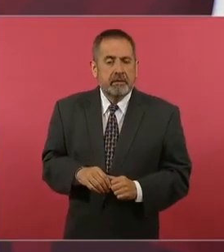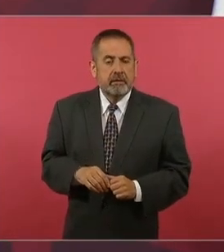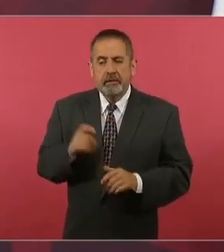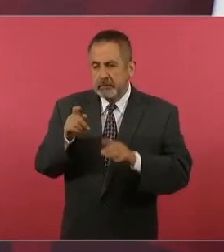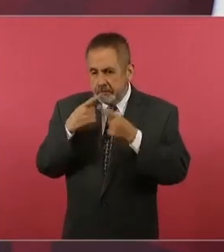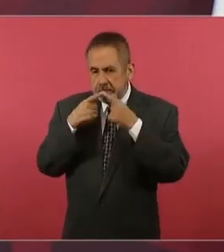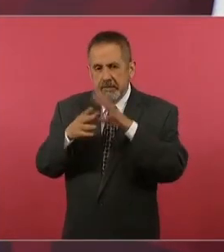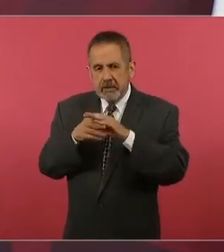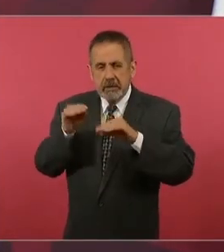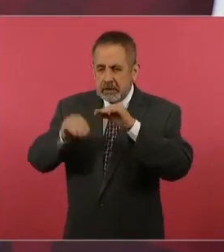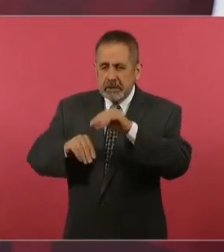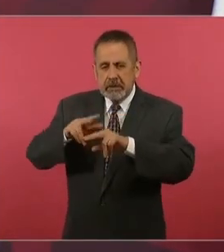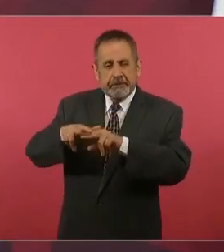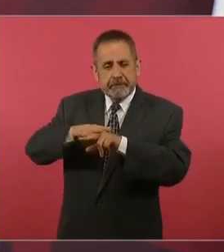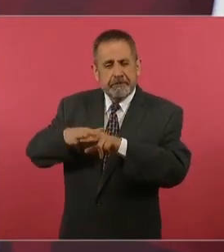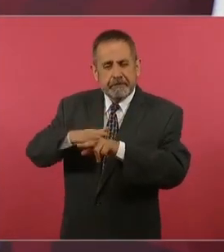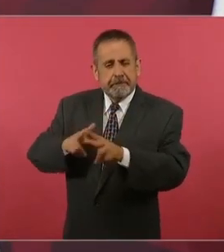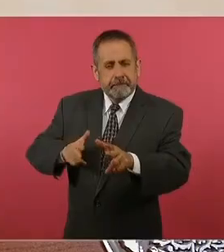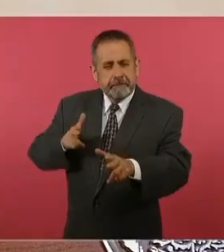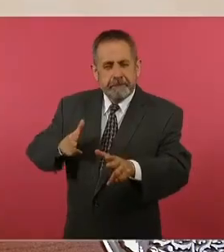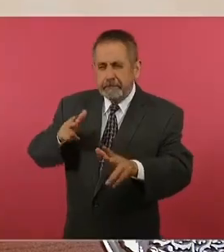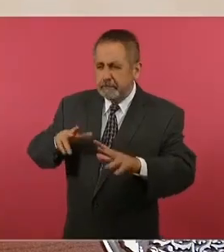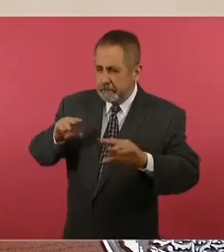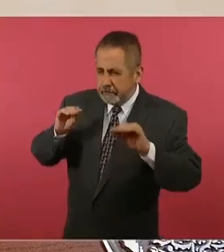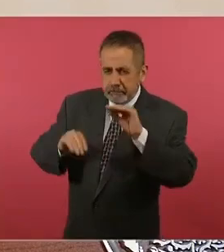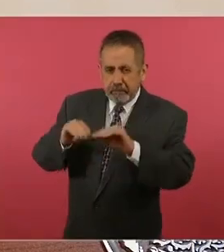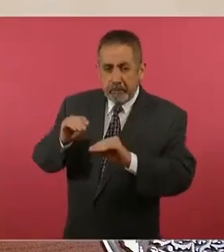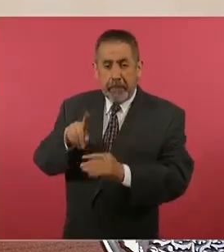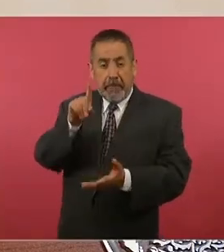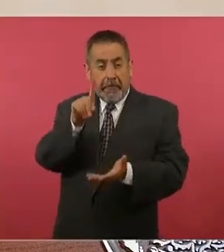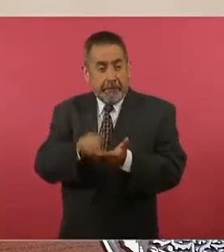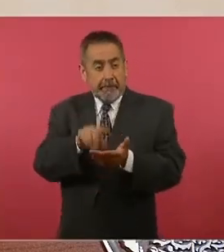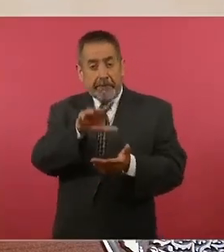se construye un ferrocarril de